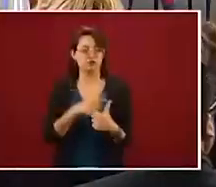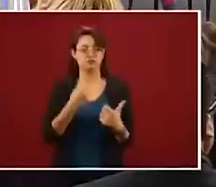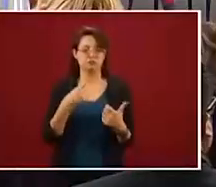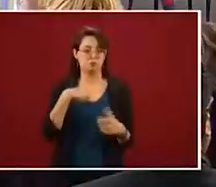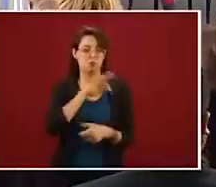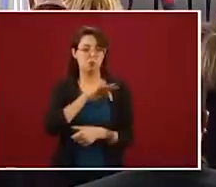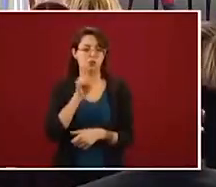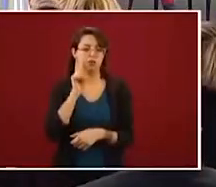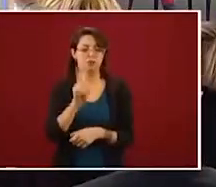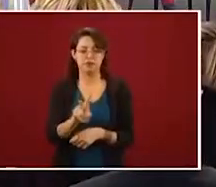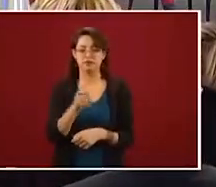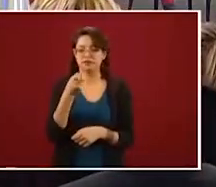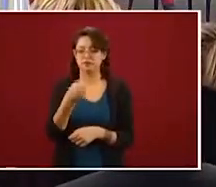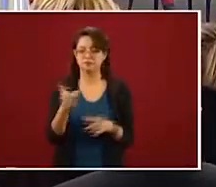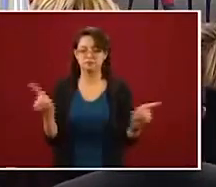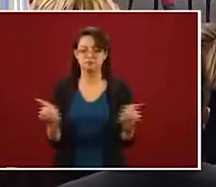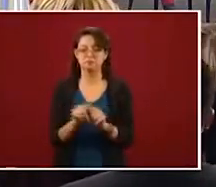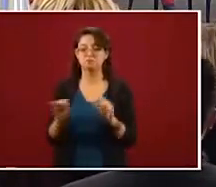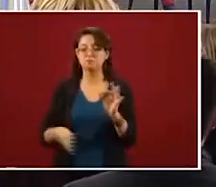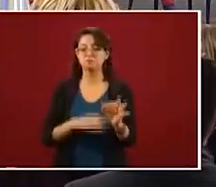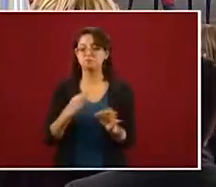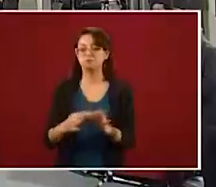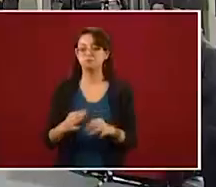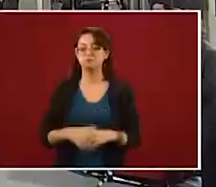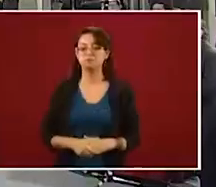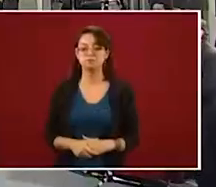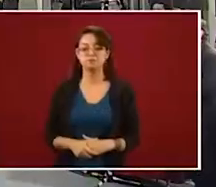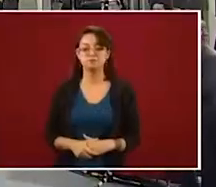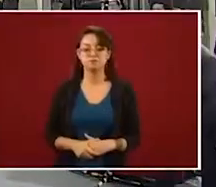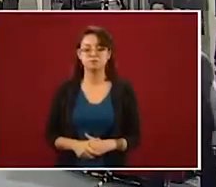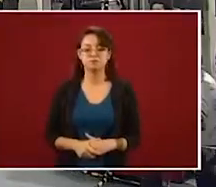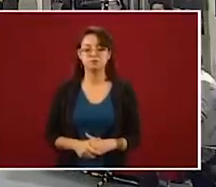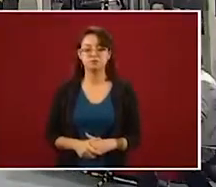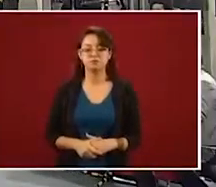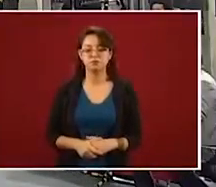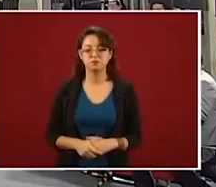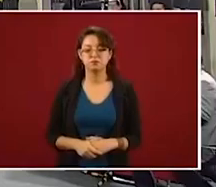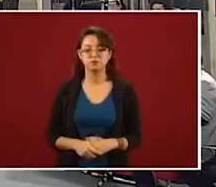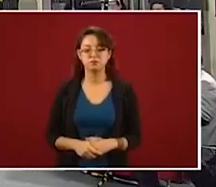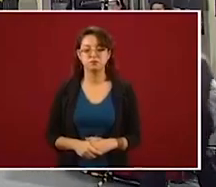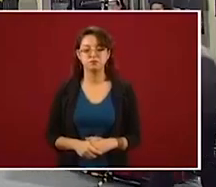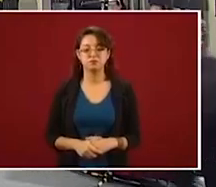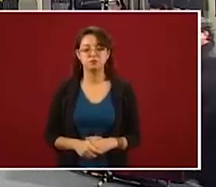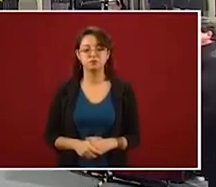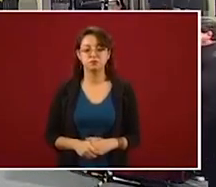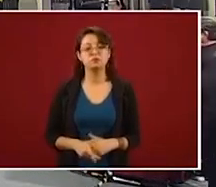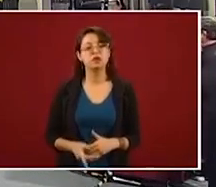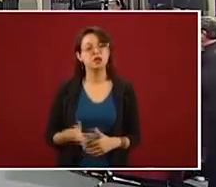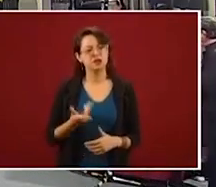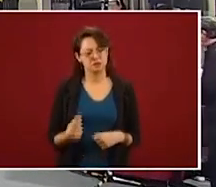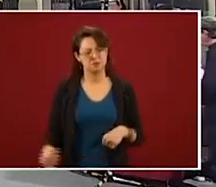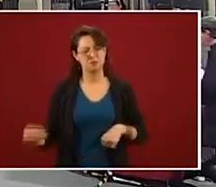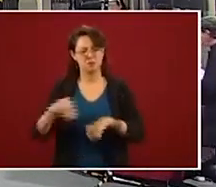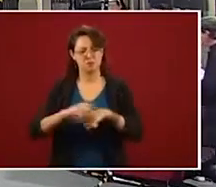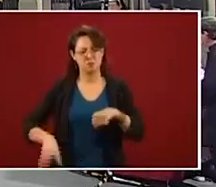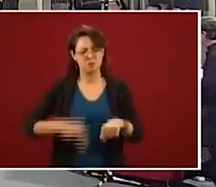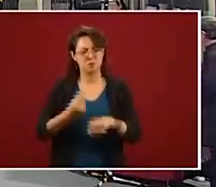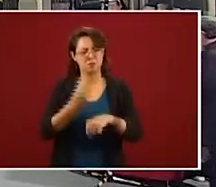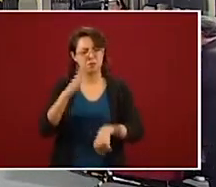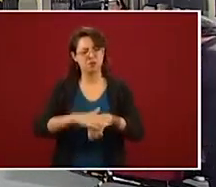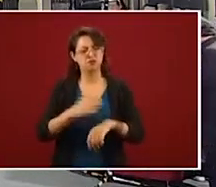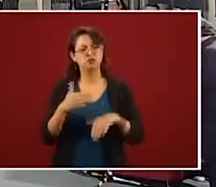podría yo decir, espero, presidente. ¿Qué complementas con lo de el Seguro Popular, que ni era seguro, ni era popular?